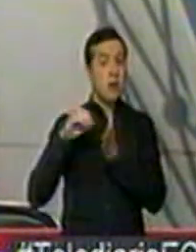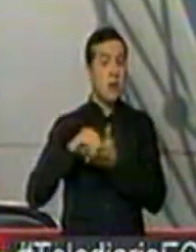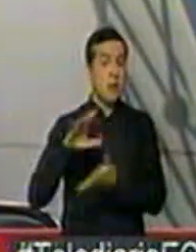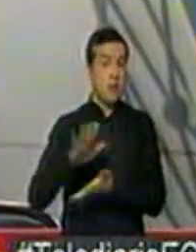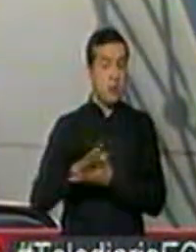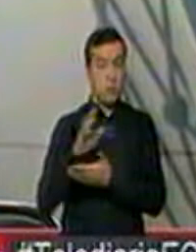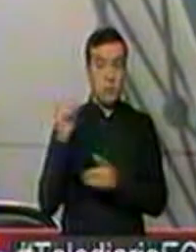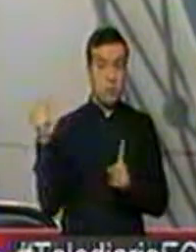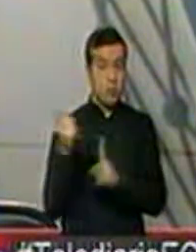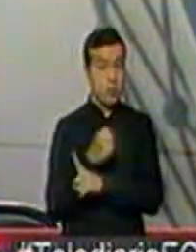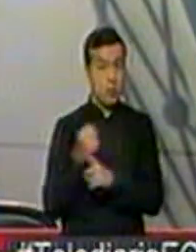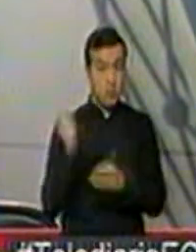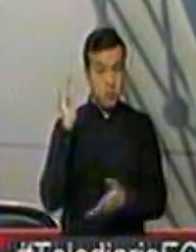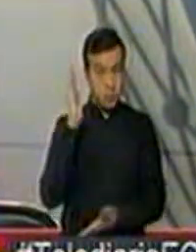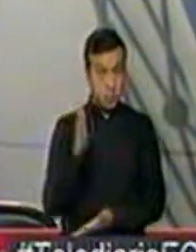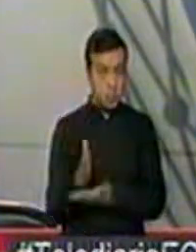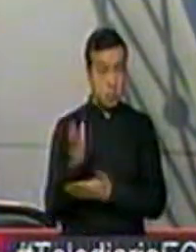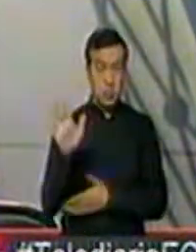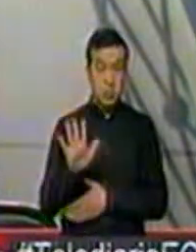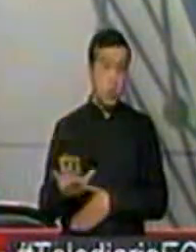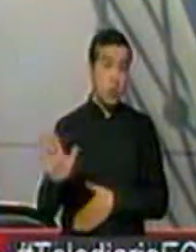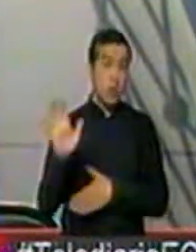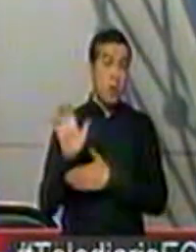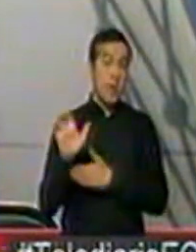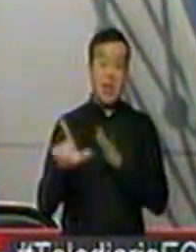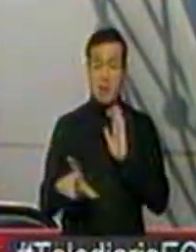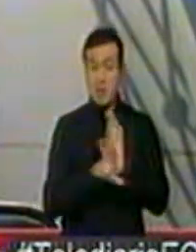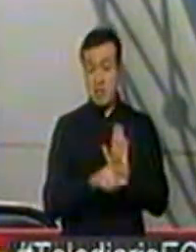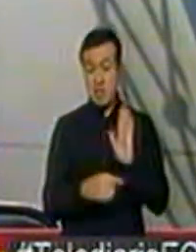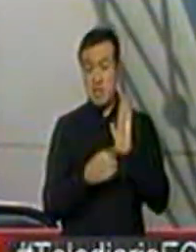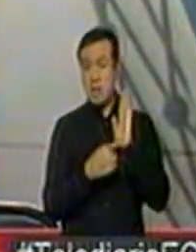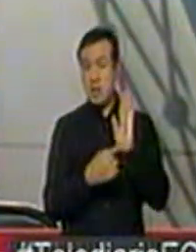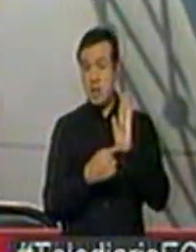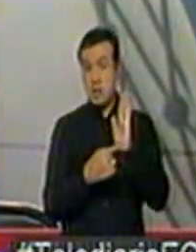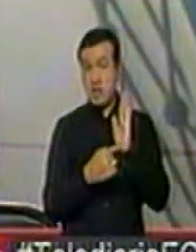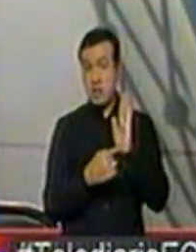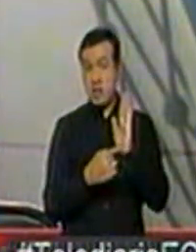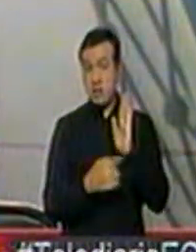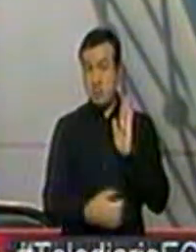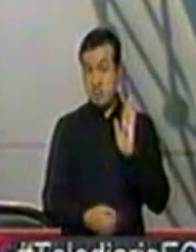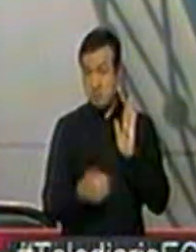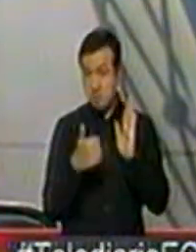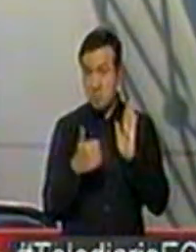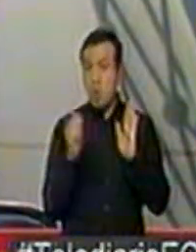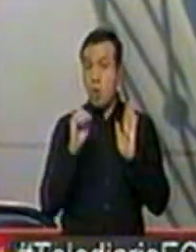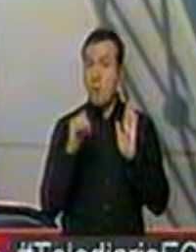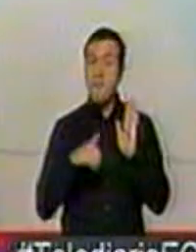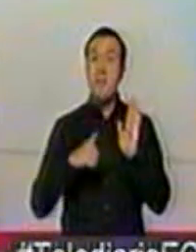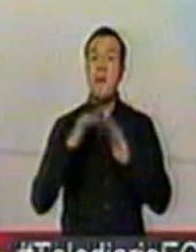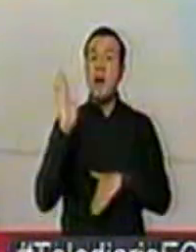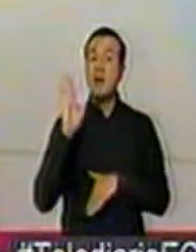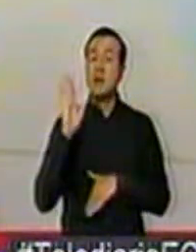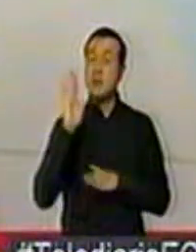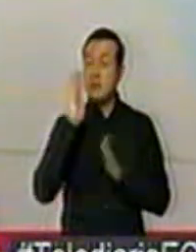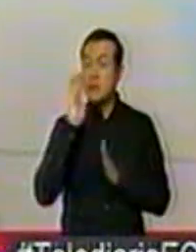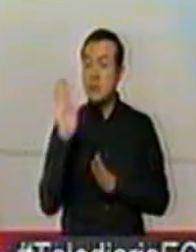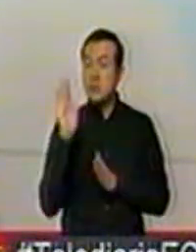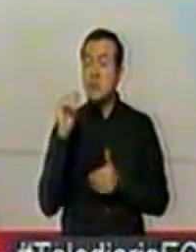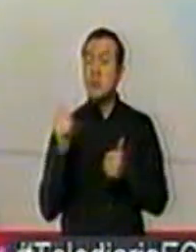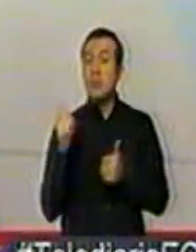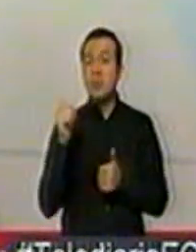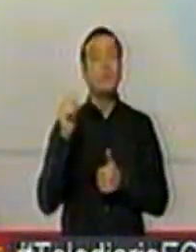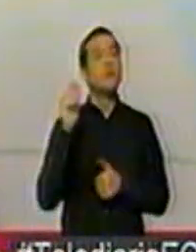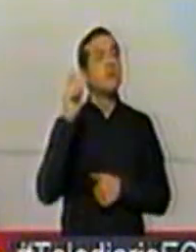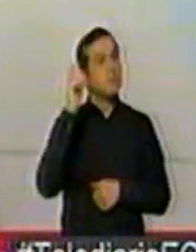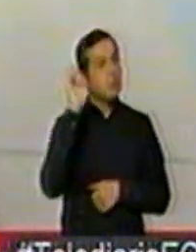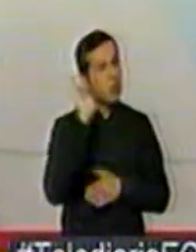prevenir la violencia en nuestro país. ¿Estas leyes e instrumentos son suficientes o se debe hacer más por esta vía? Yo siempre digo que el país